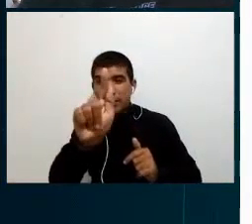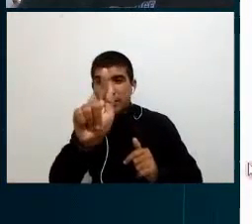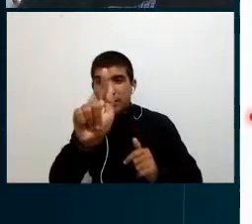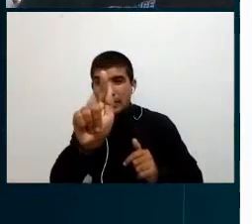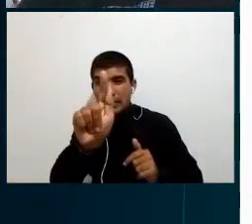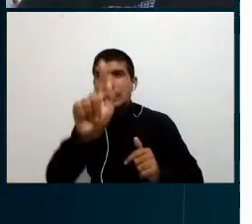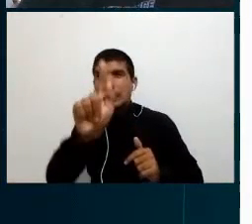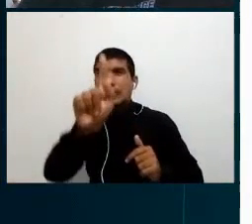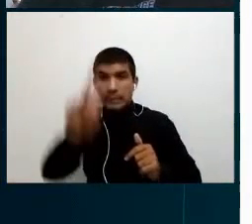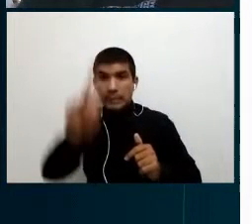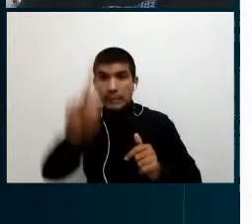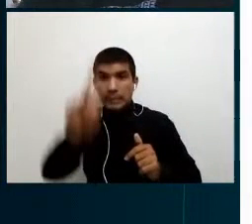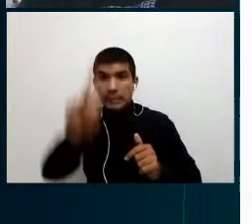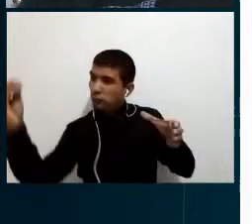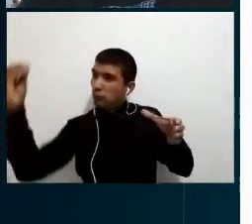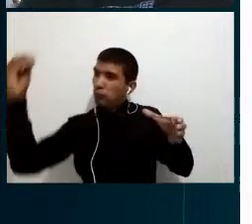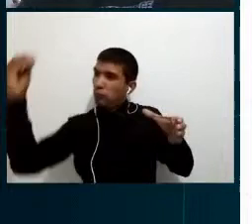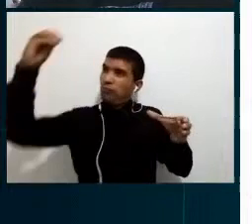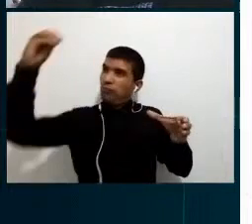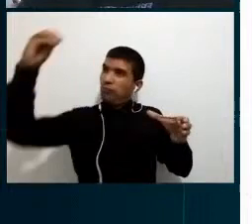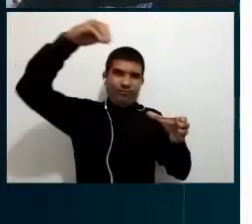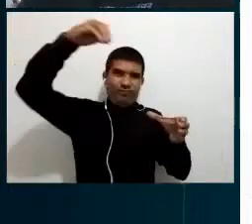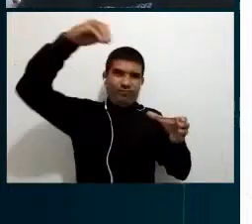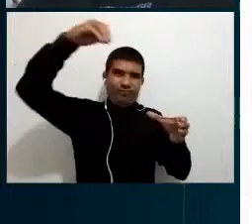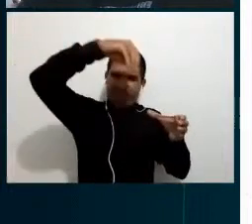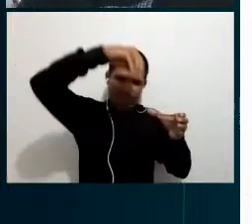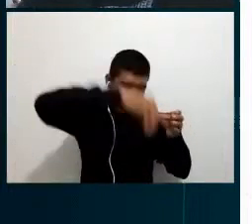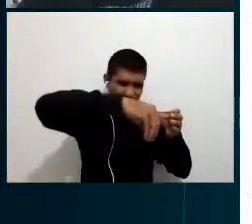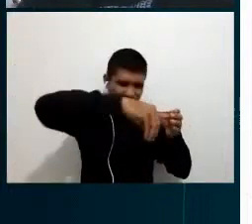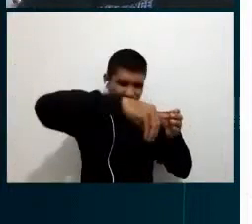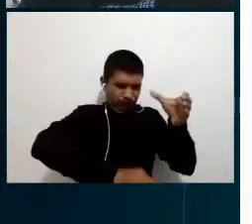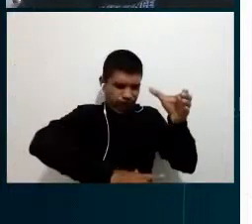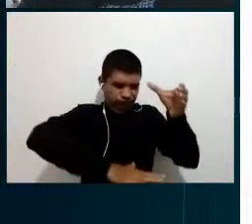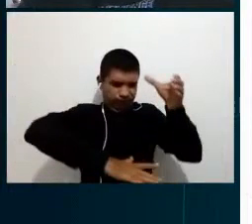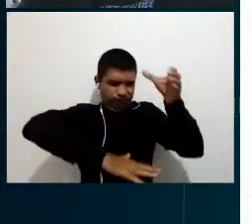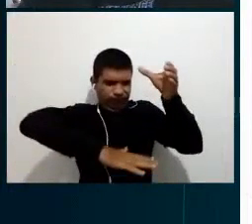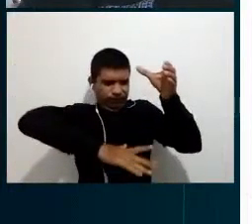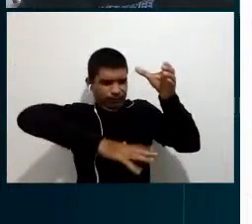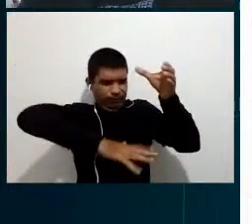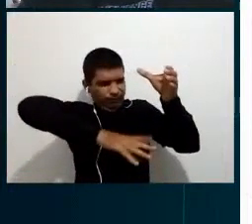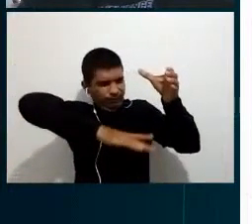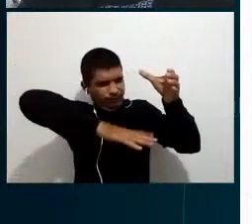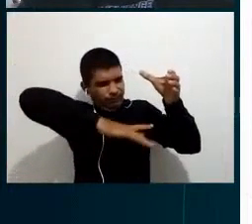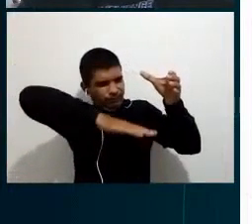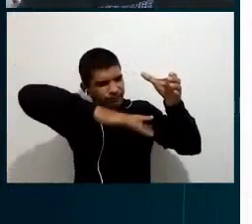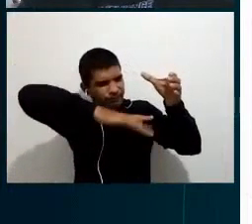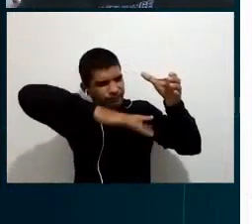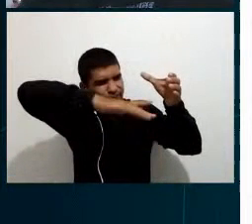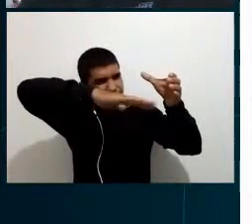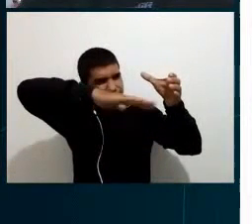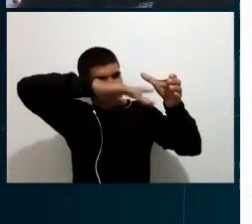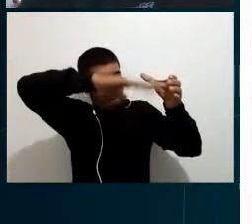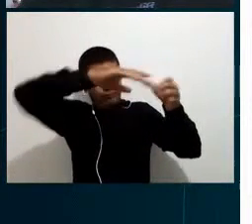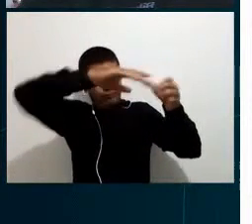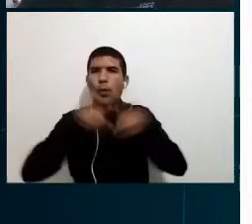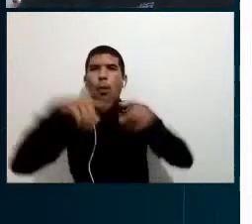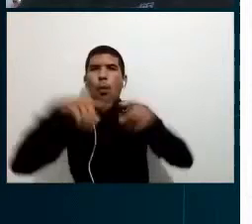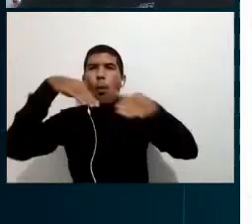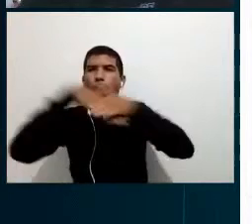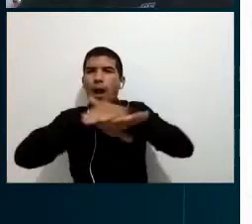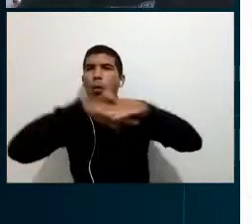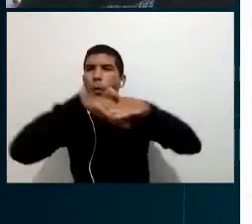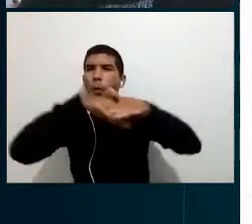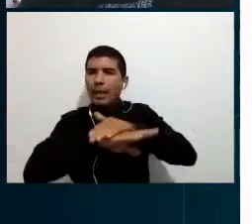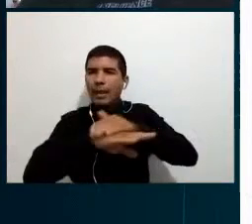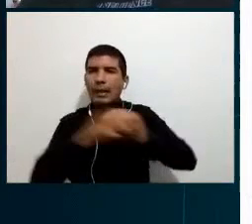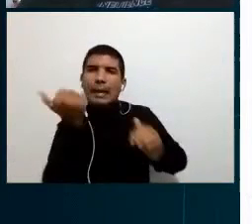44. Entonces, para hacer el llenado de esa compacta, requerimos de 50 kilogramos de gas